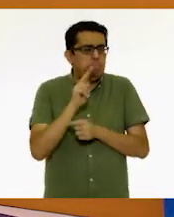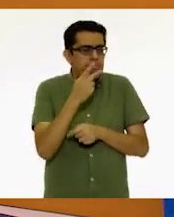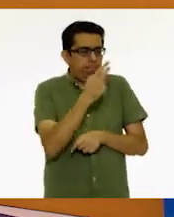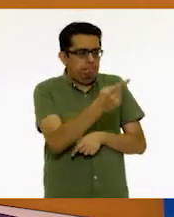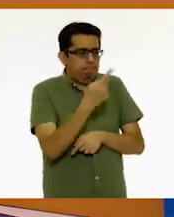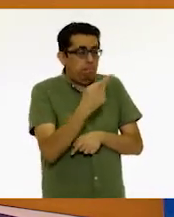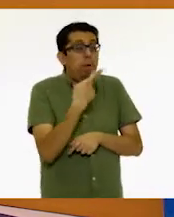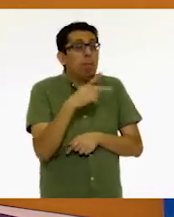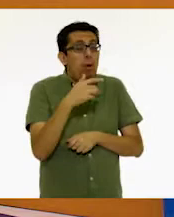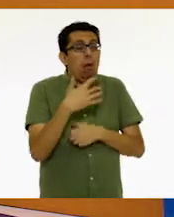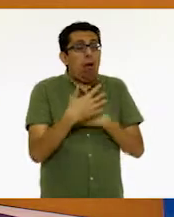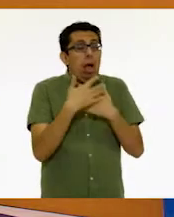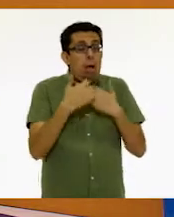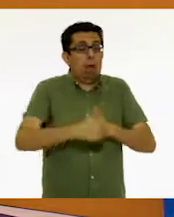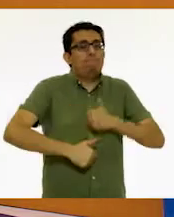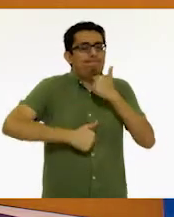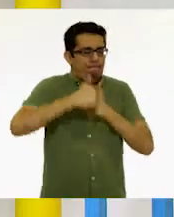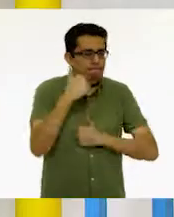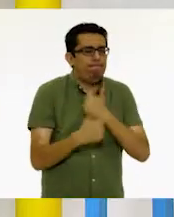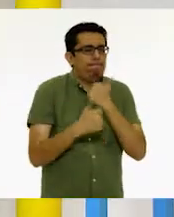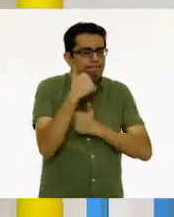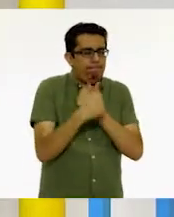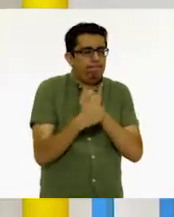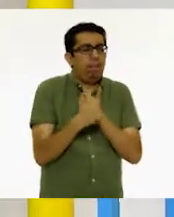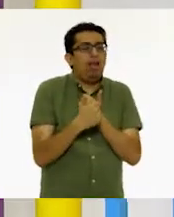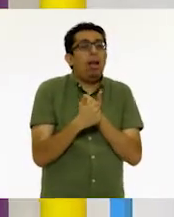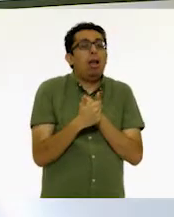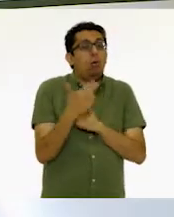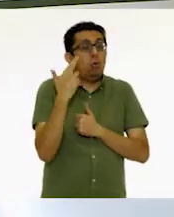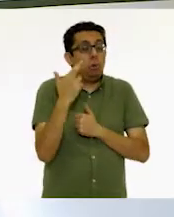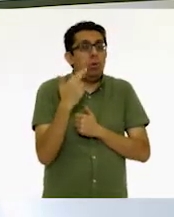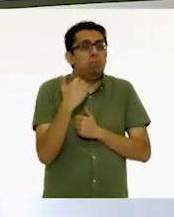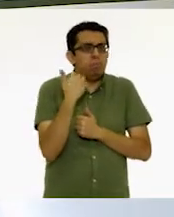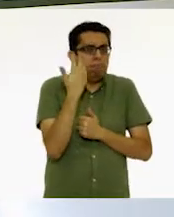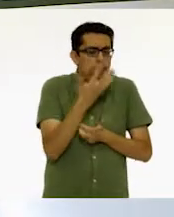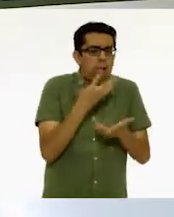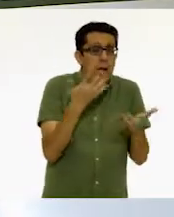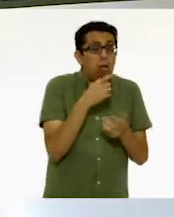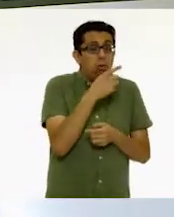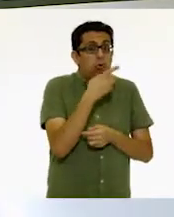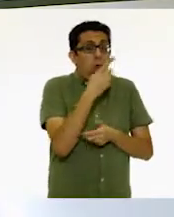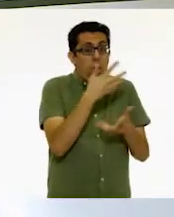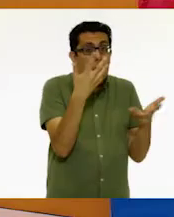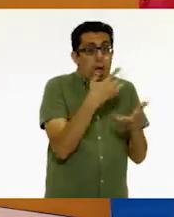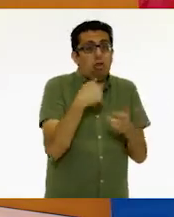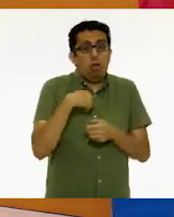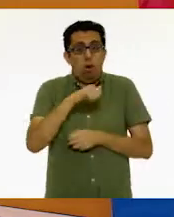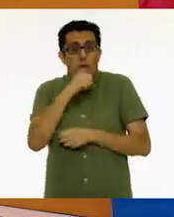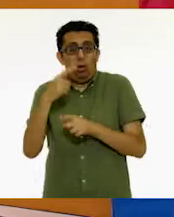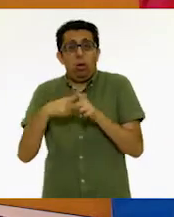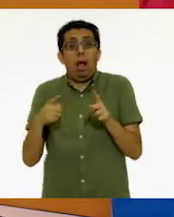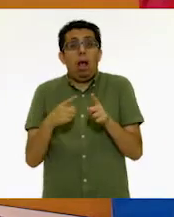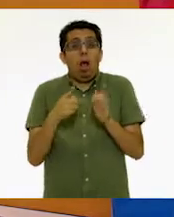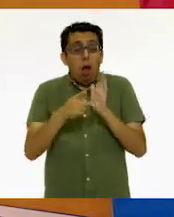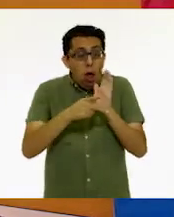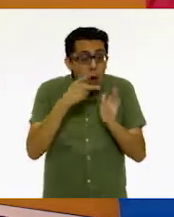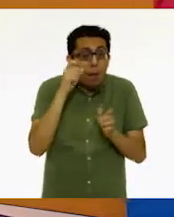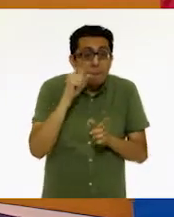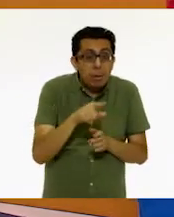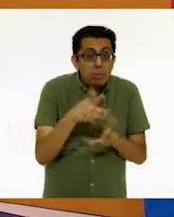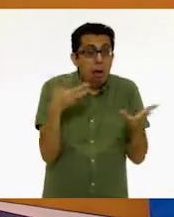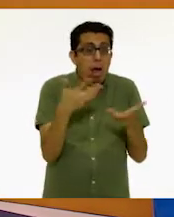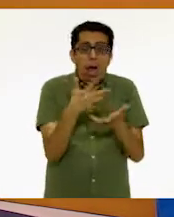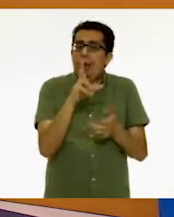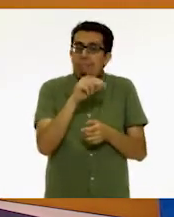una competencia de sonidos voluntarios. Perfecto. Tú dices uno, yo digo otro y no se vale repetir. Oh. Si alguno de